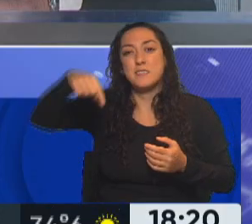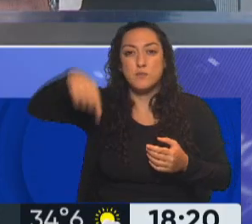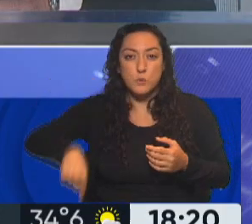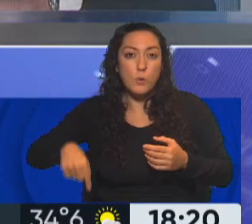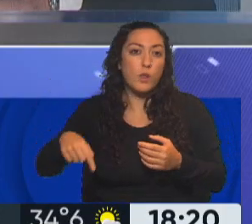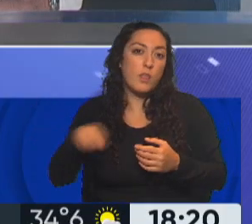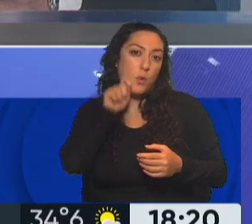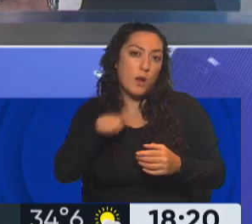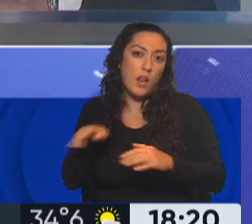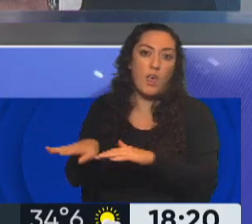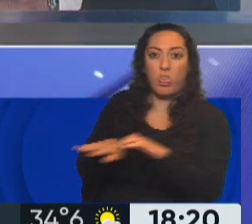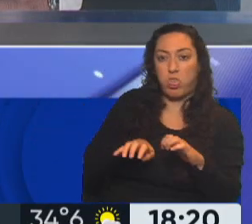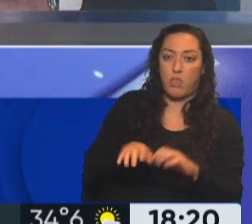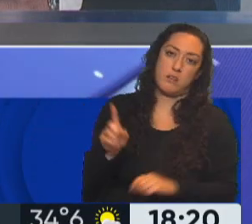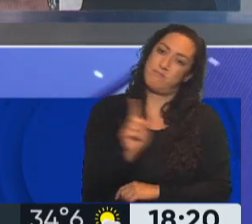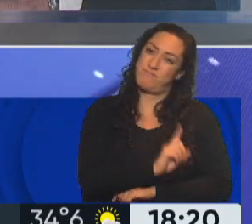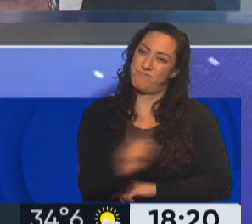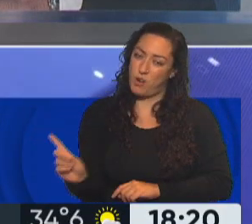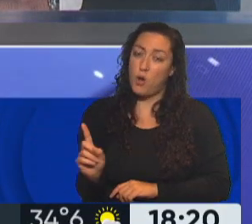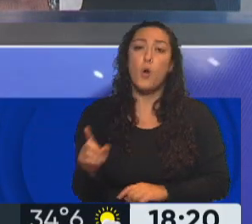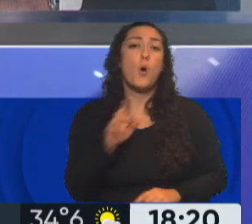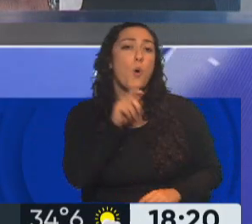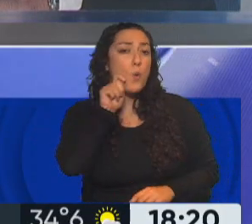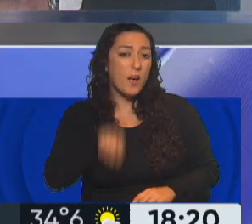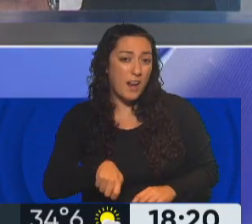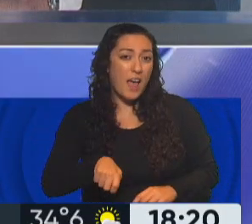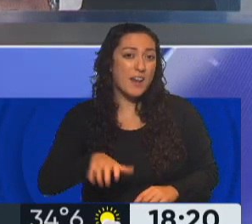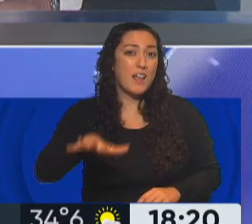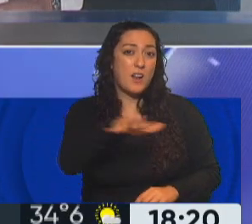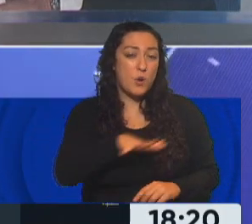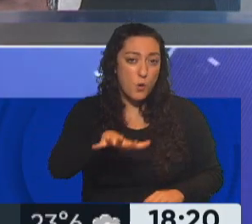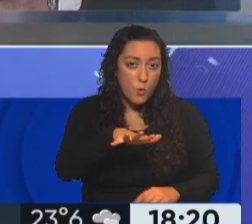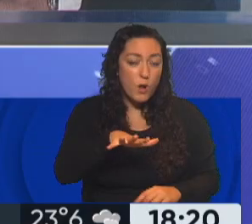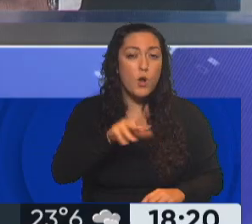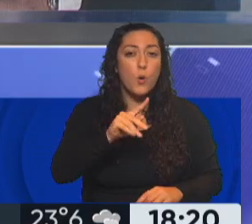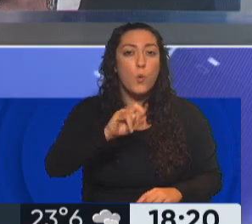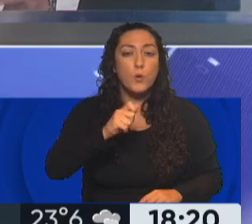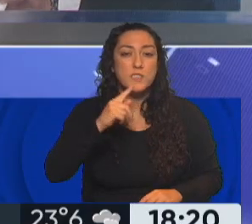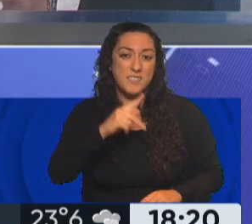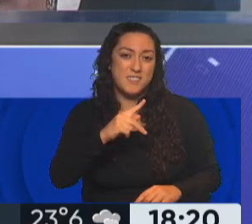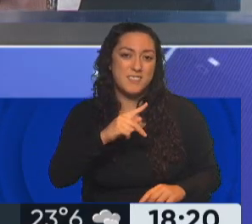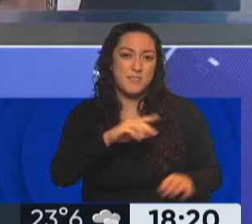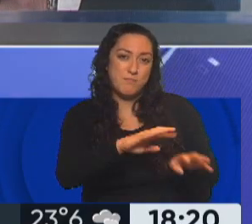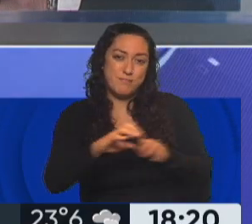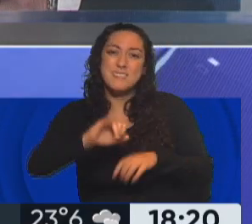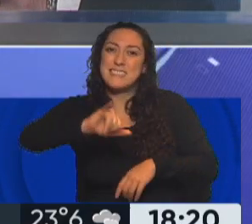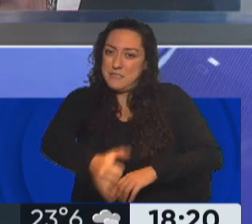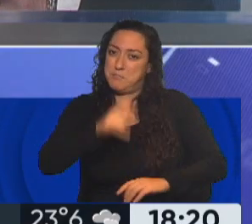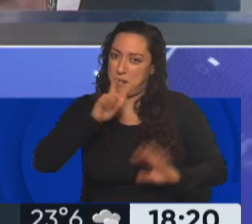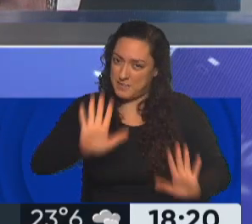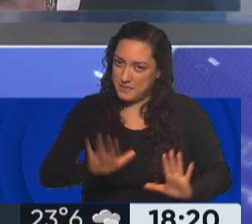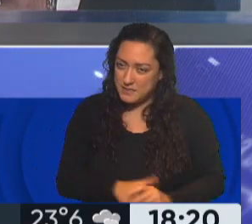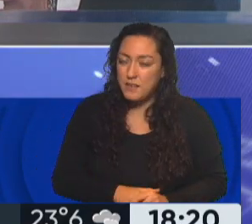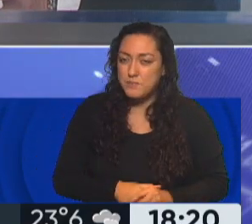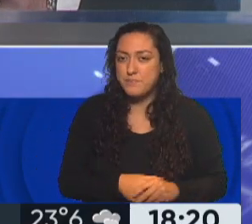Ucrania, y sí que se retire Ucrania de la región de la Federación Rusa de Kursk. De manera que para mí esto no va a tener ningún